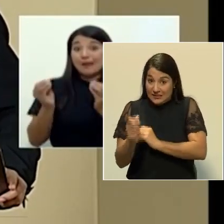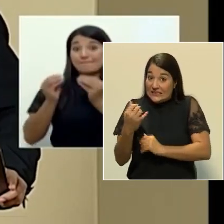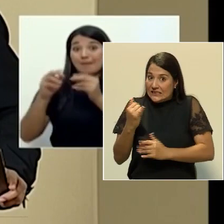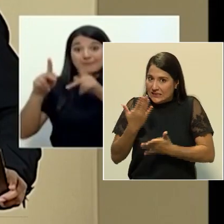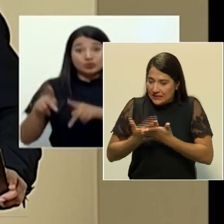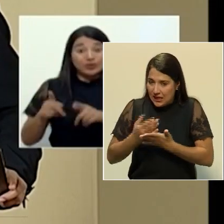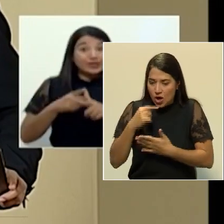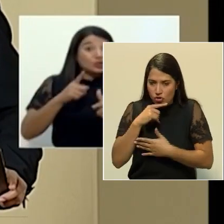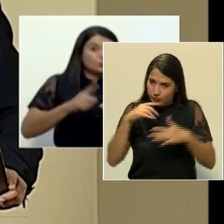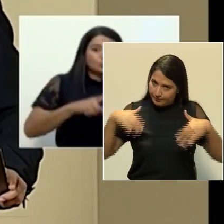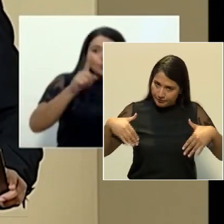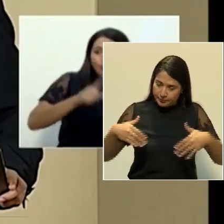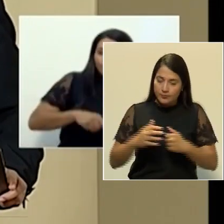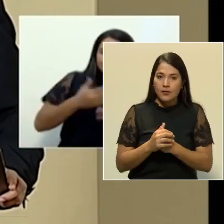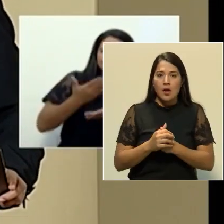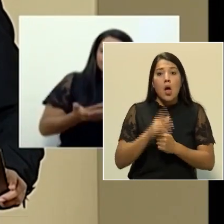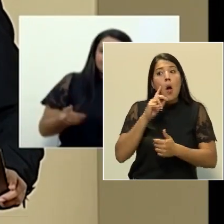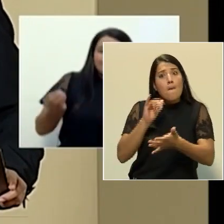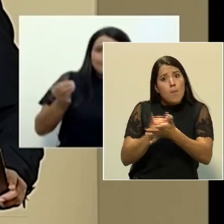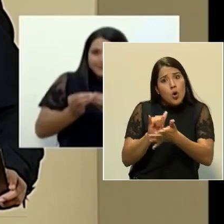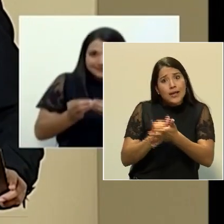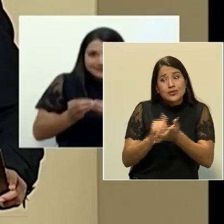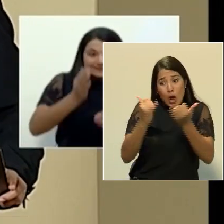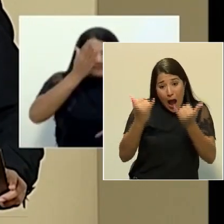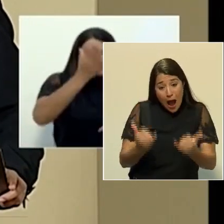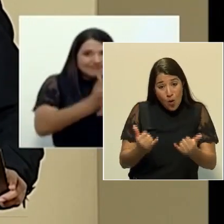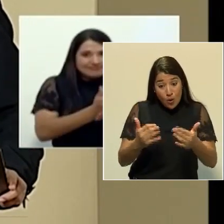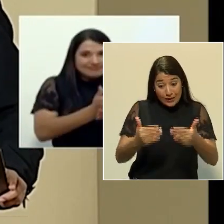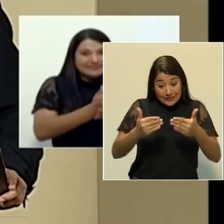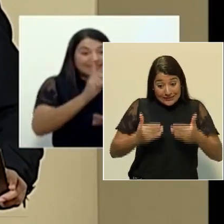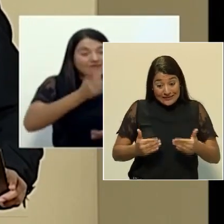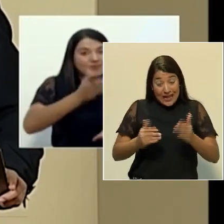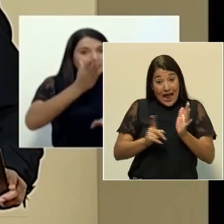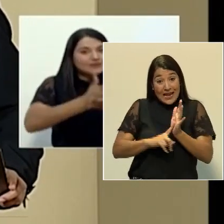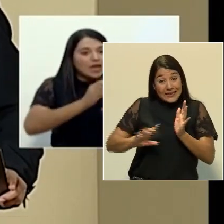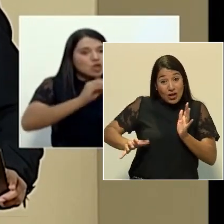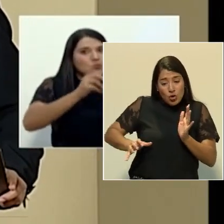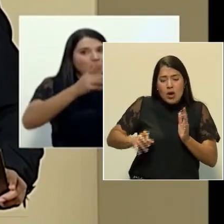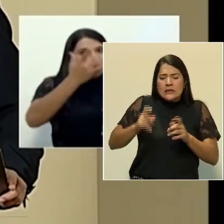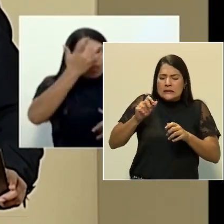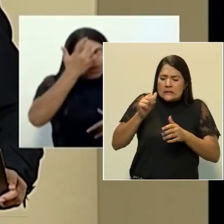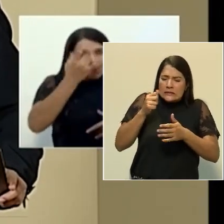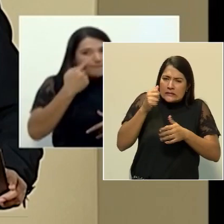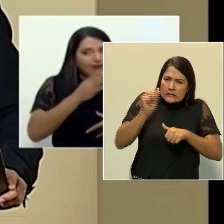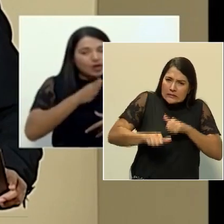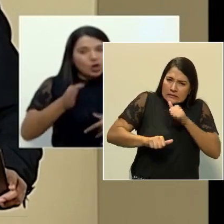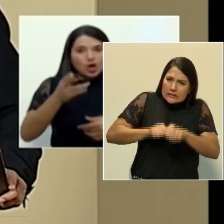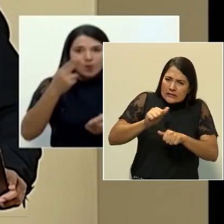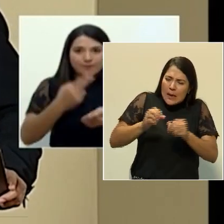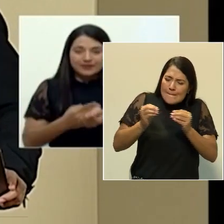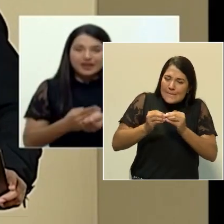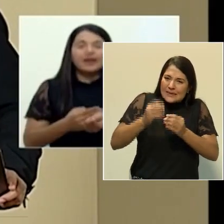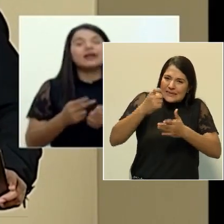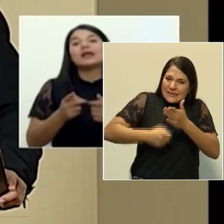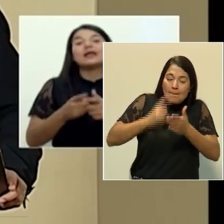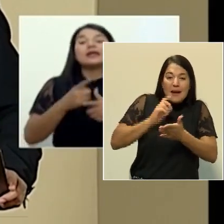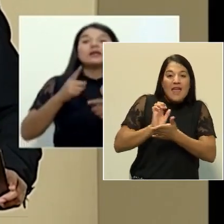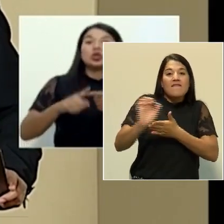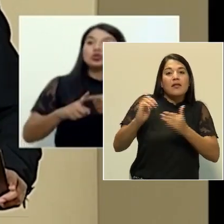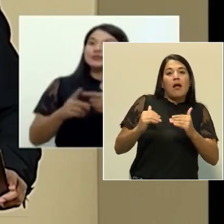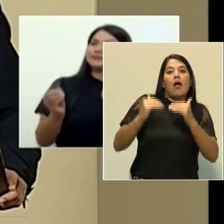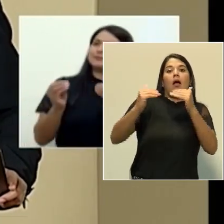estas medidas que estamos tomando. Precisar los criterios de las alertas naranja, por ejemplo, para cuando aumenta el riesgo en un